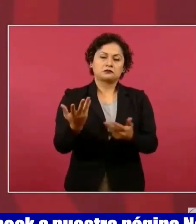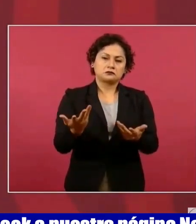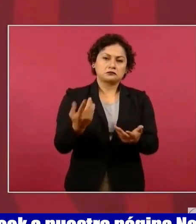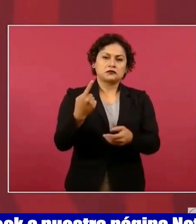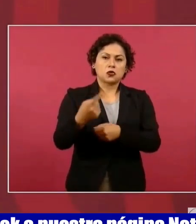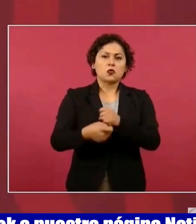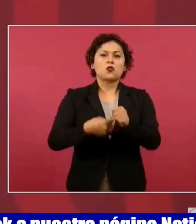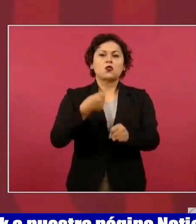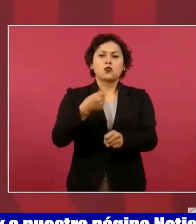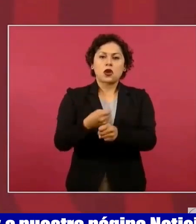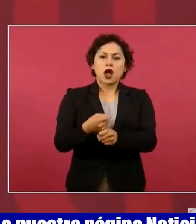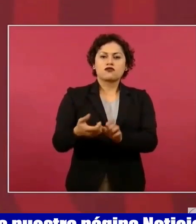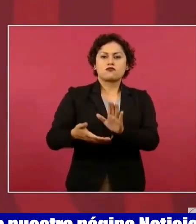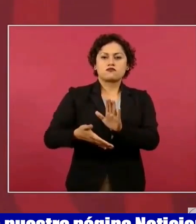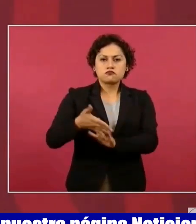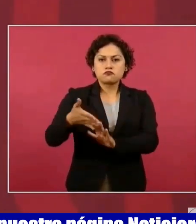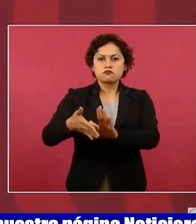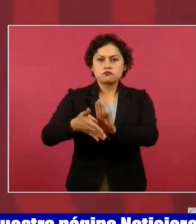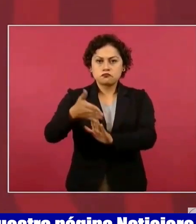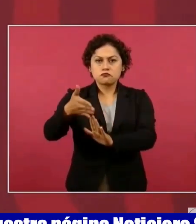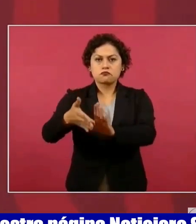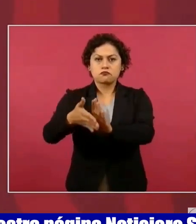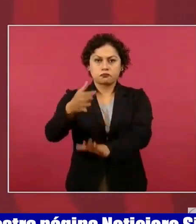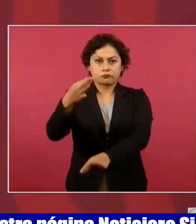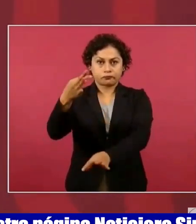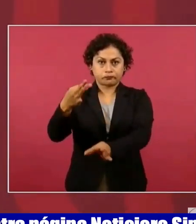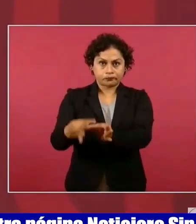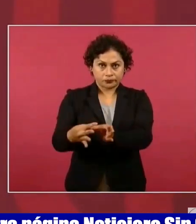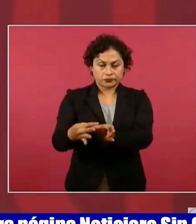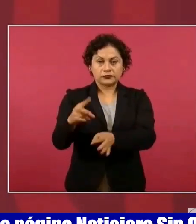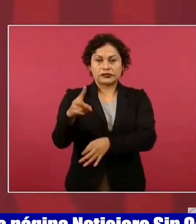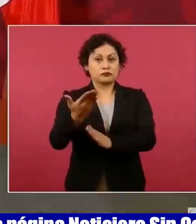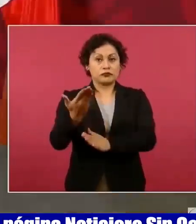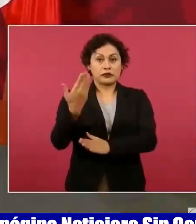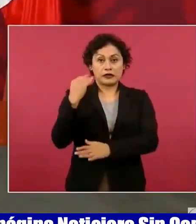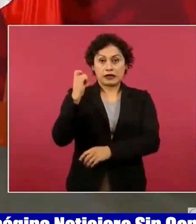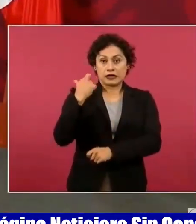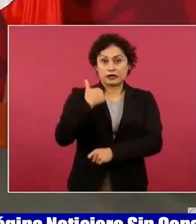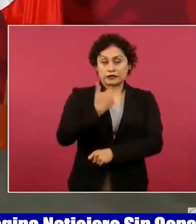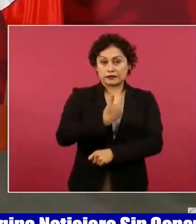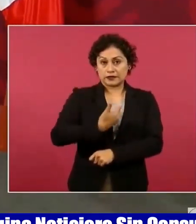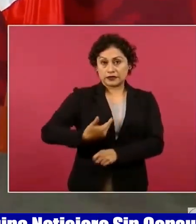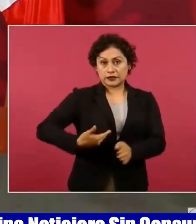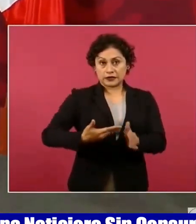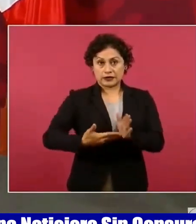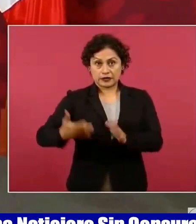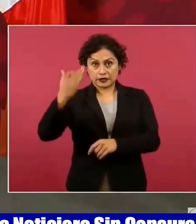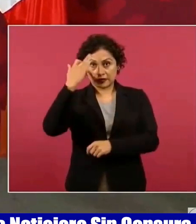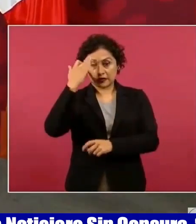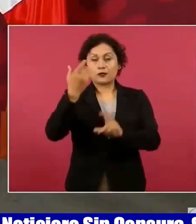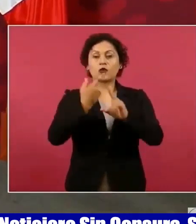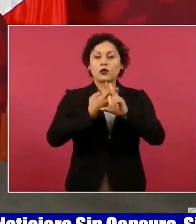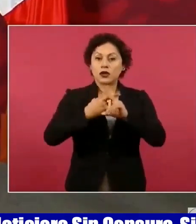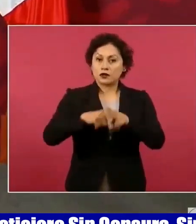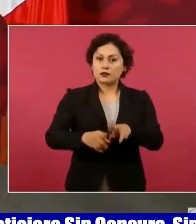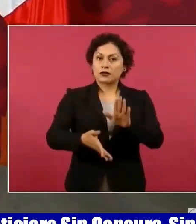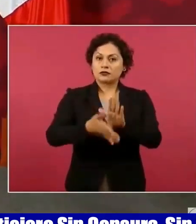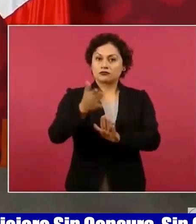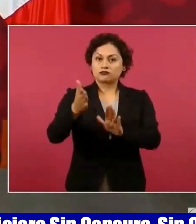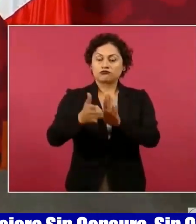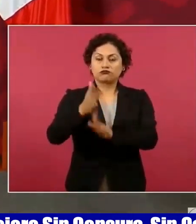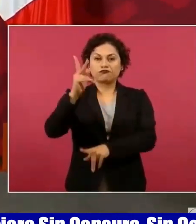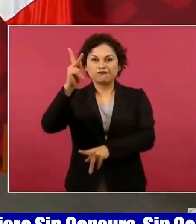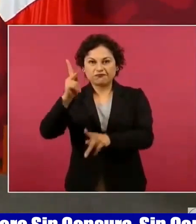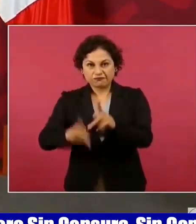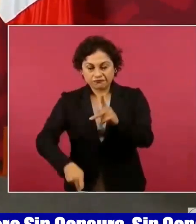mañaneras se expresan las opiniones sin censura, que es una conferencia y un diálogo circular completamente libre, pero que eso no significa